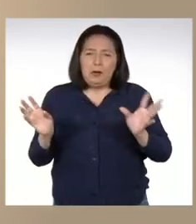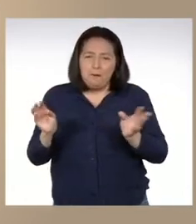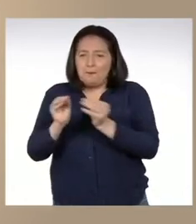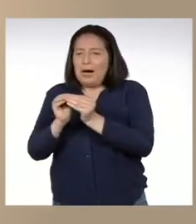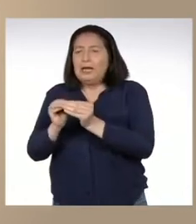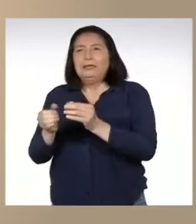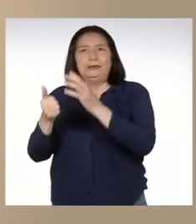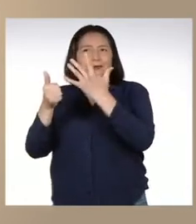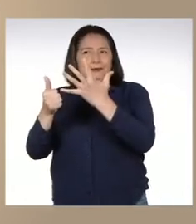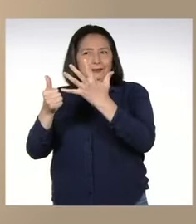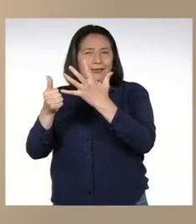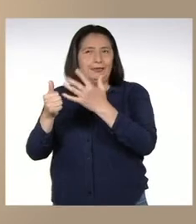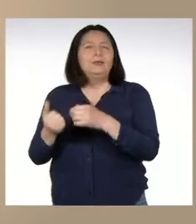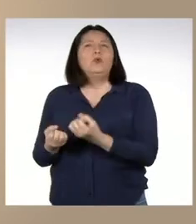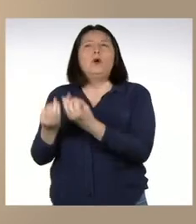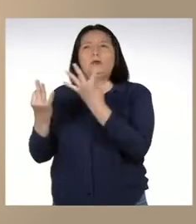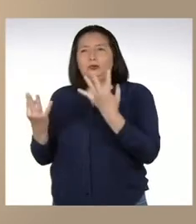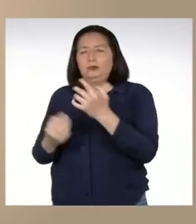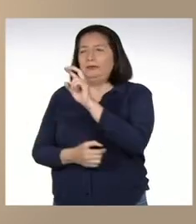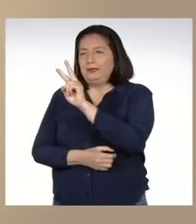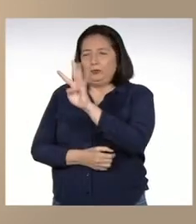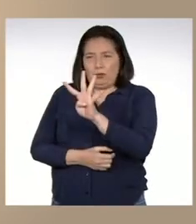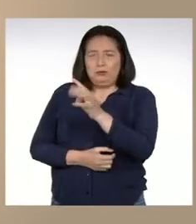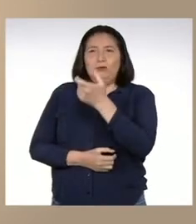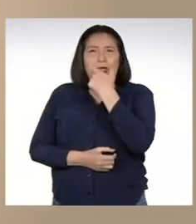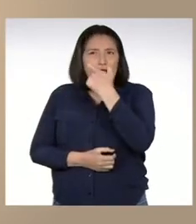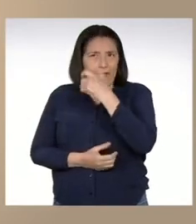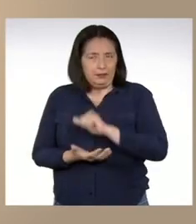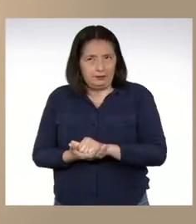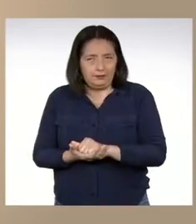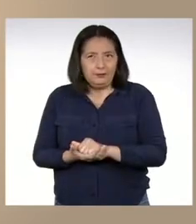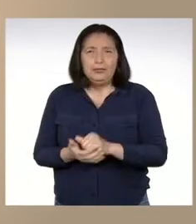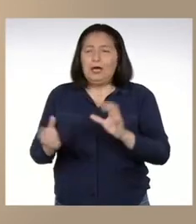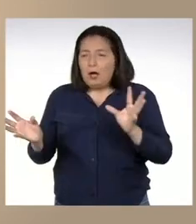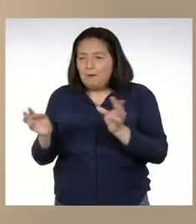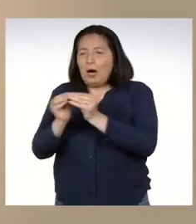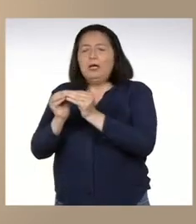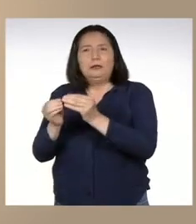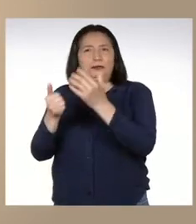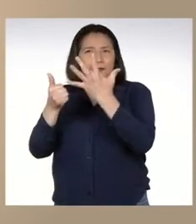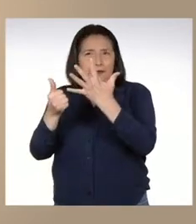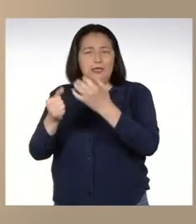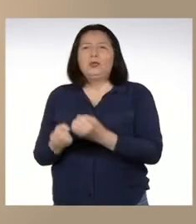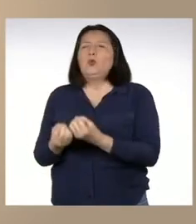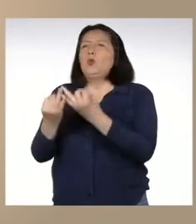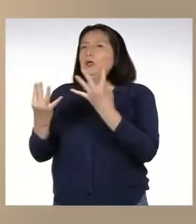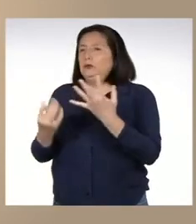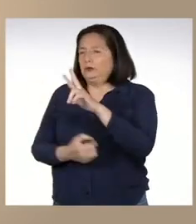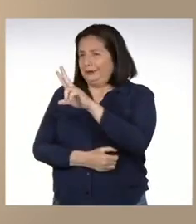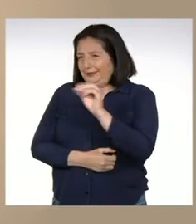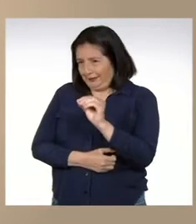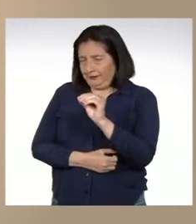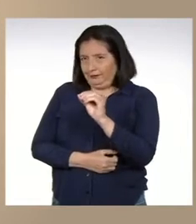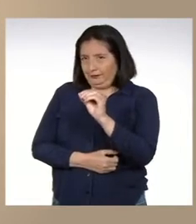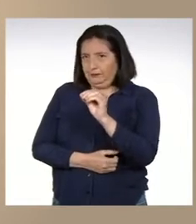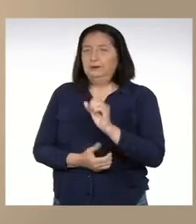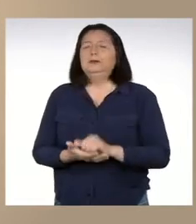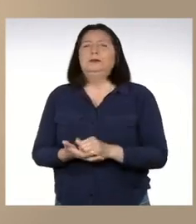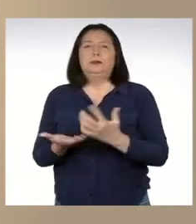Otras 6 galletas, sumando 24 galletas. 6 más, sumando 30.